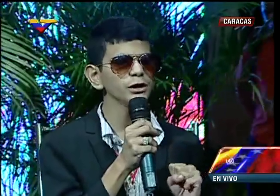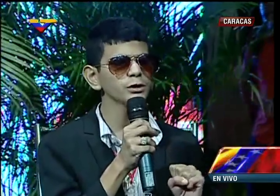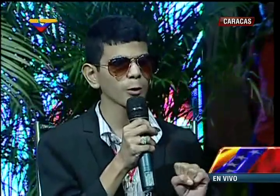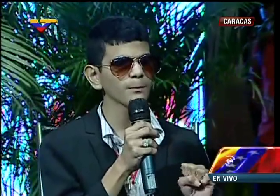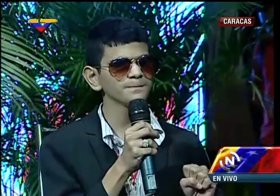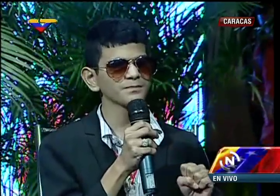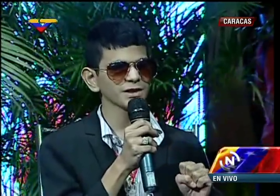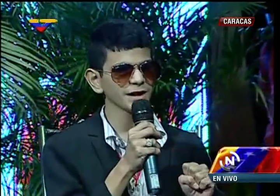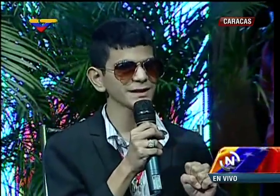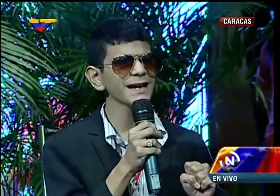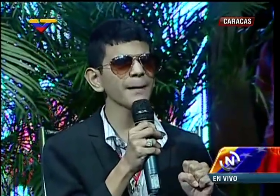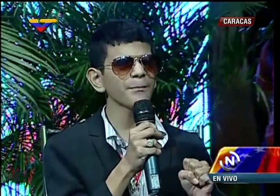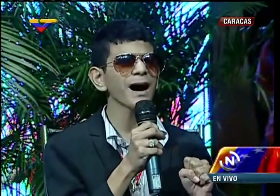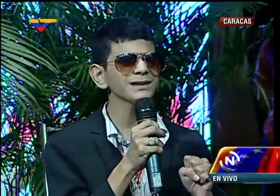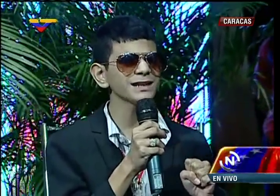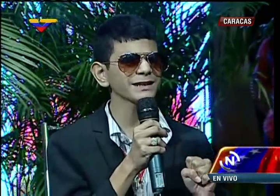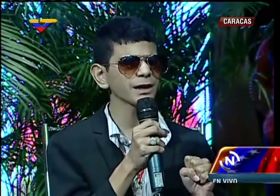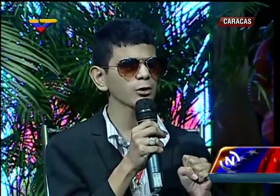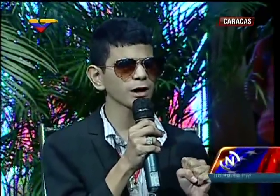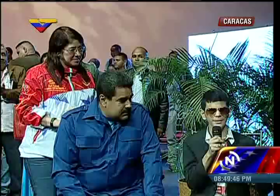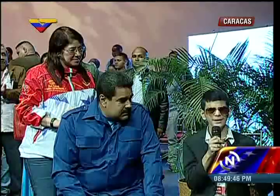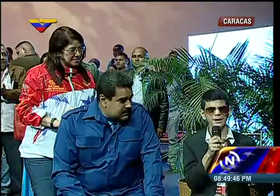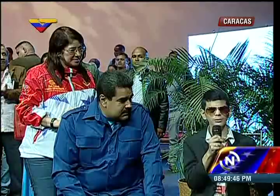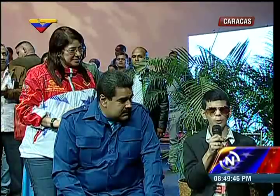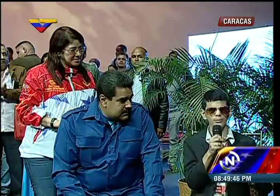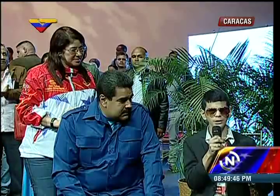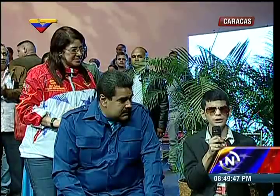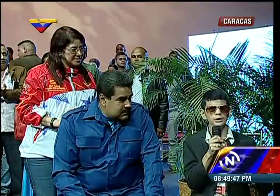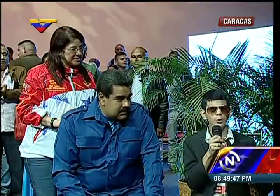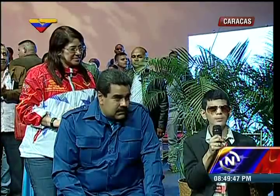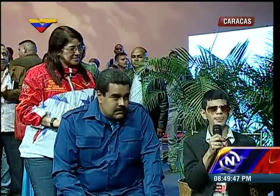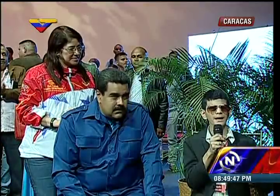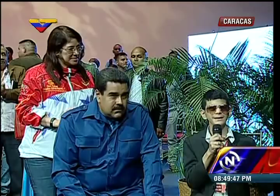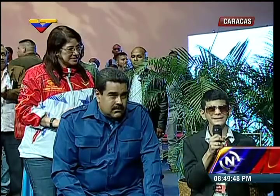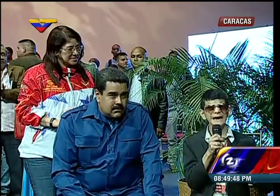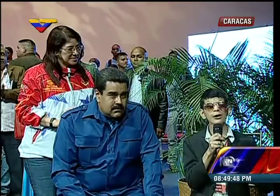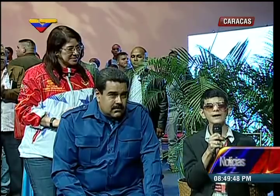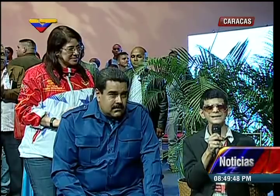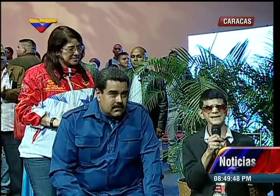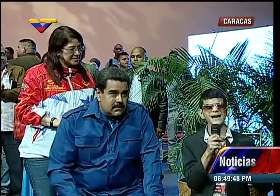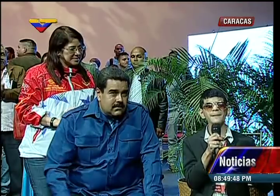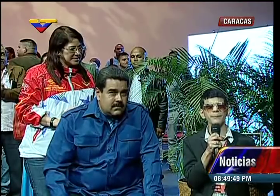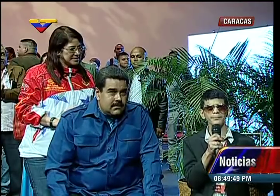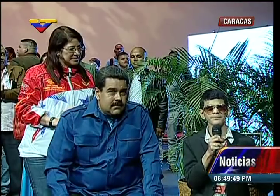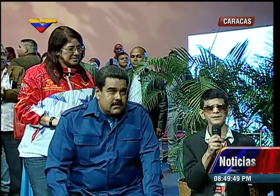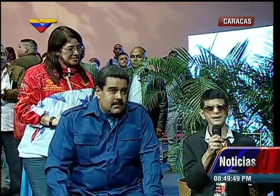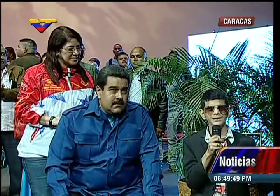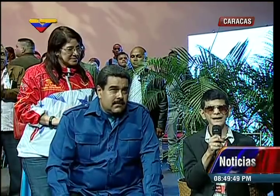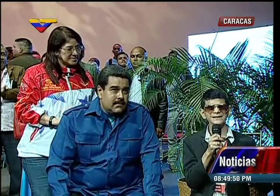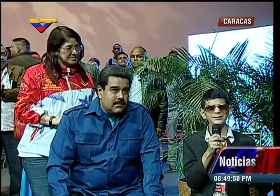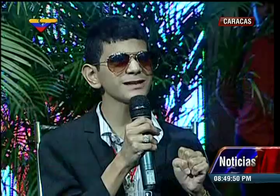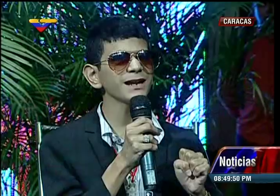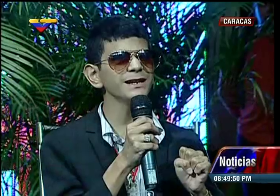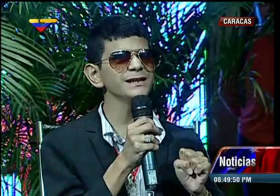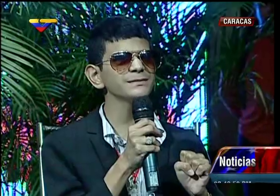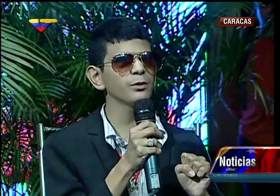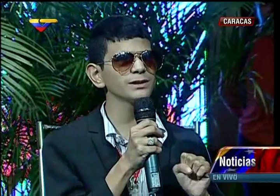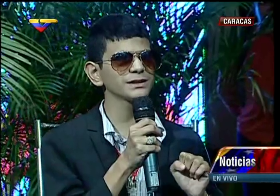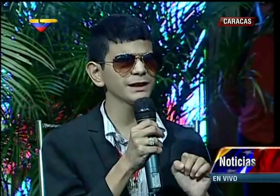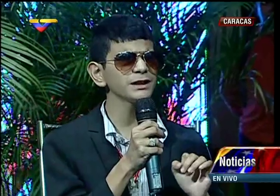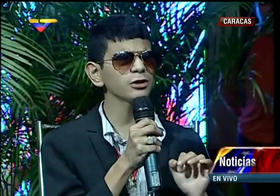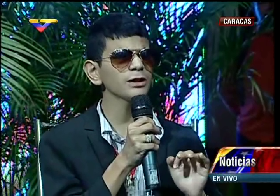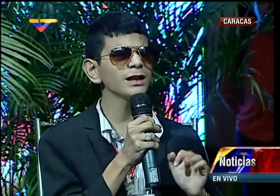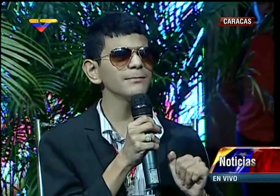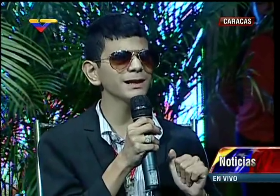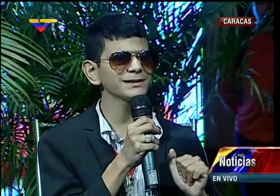los digo, quien quiera patria quiero que vengan conmigo. Quiero que sepan que el socialismo